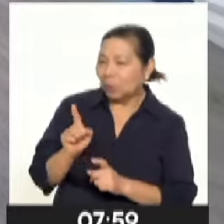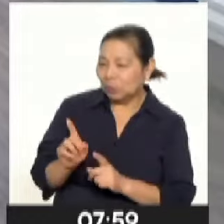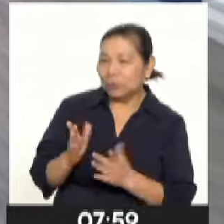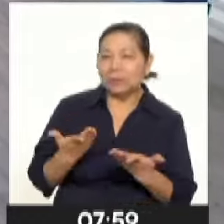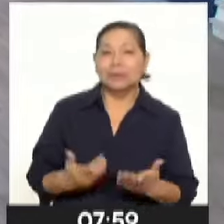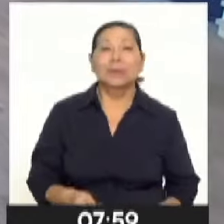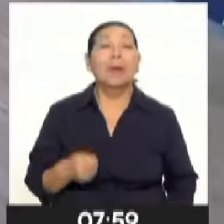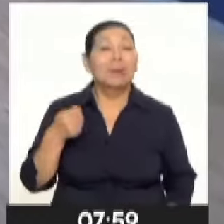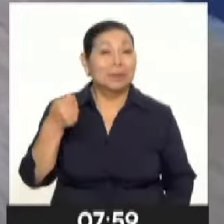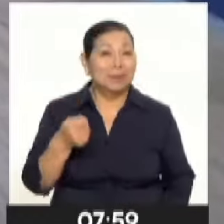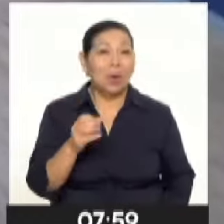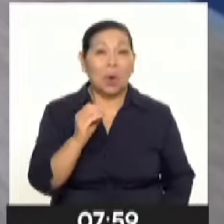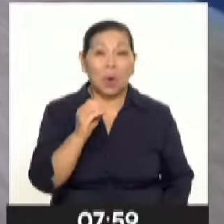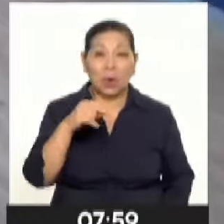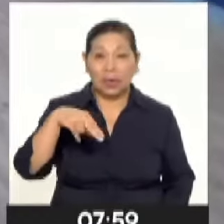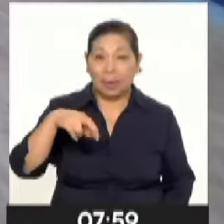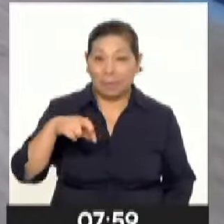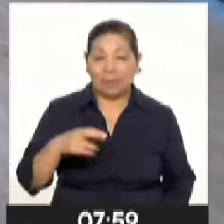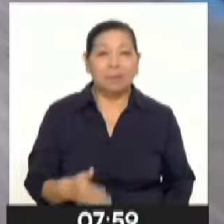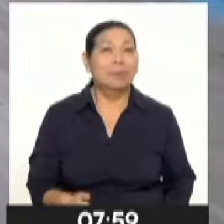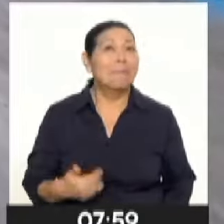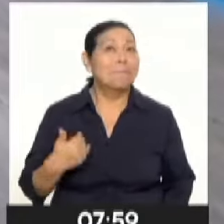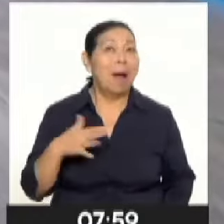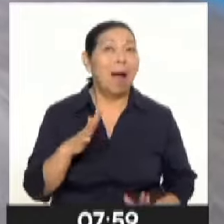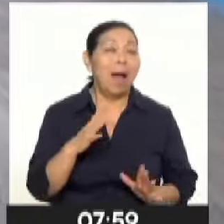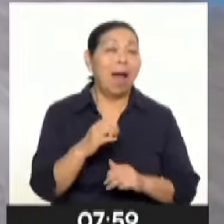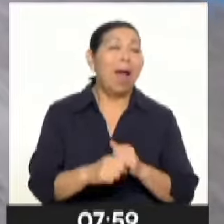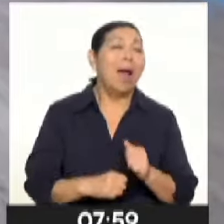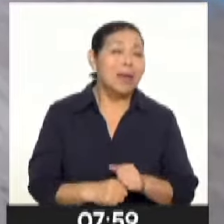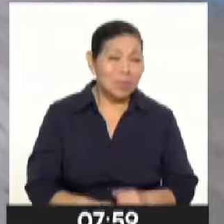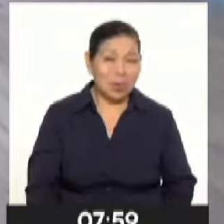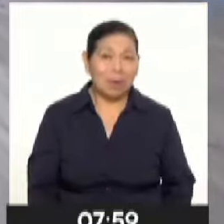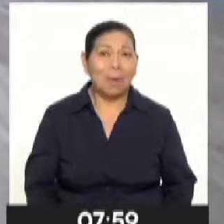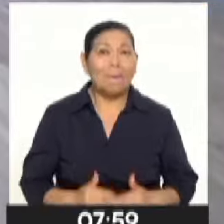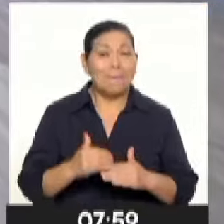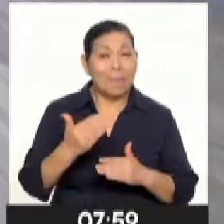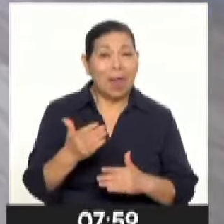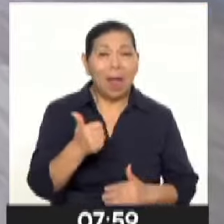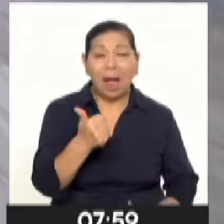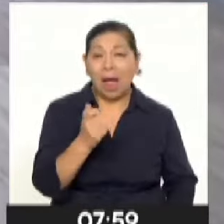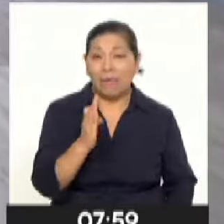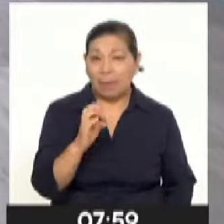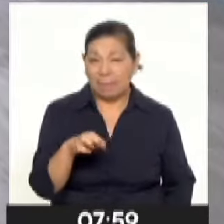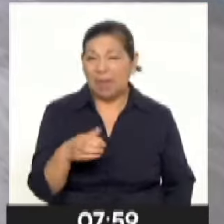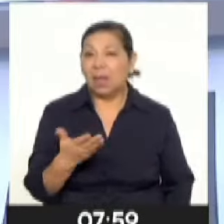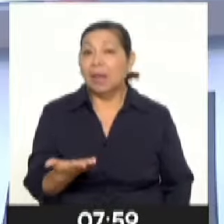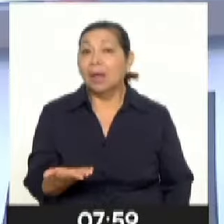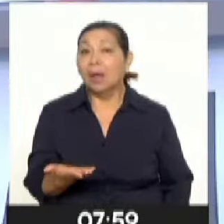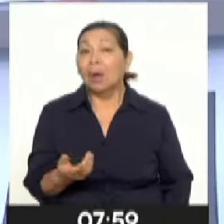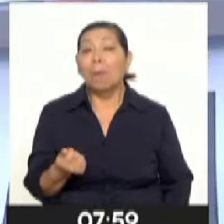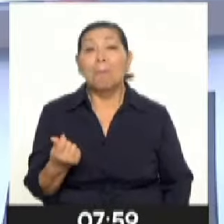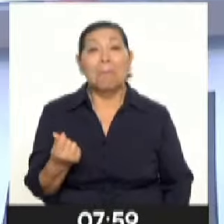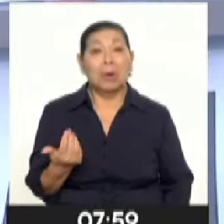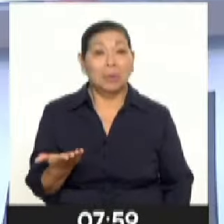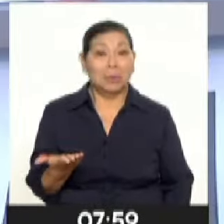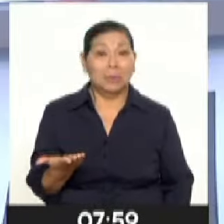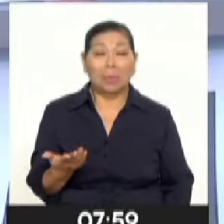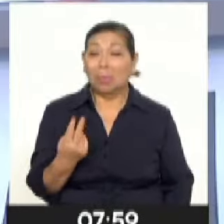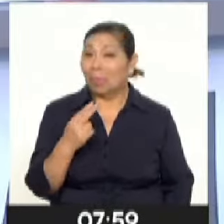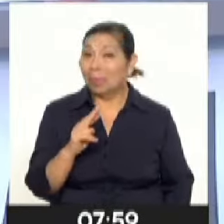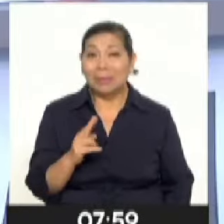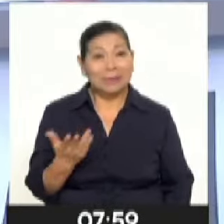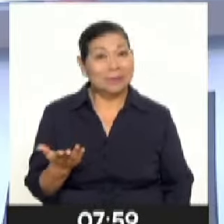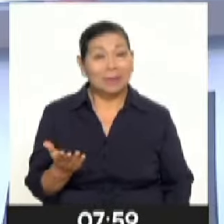a muchos pensionistas de la ONP que han aportado, digamos, 10 años y pasan a una AFP. ¿Qué pasa con sus fondos? Porque muchos no